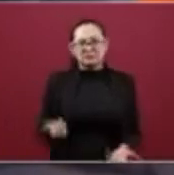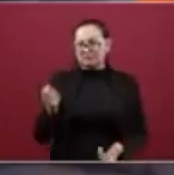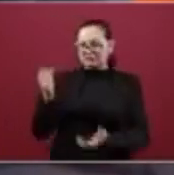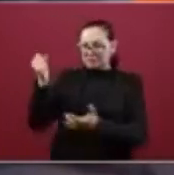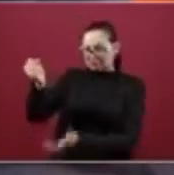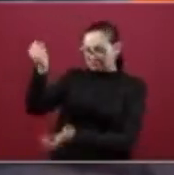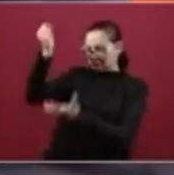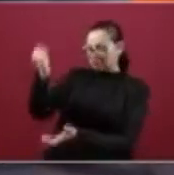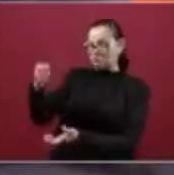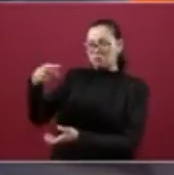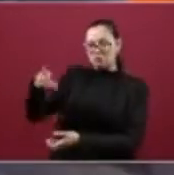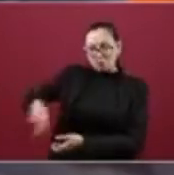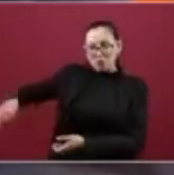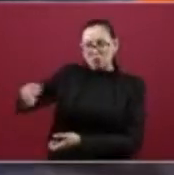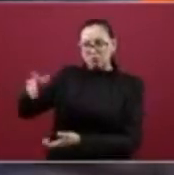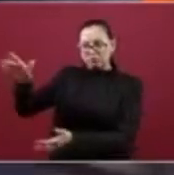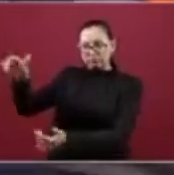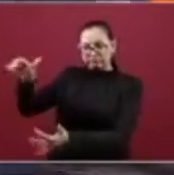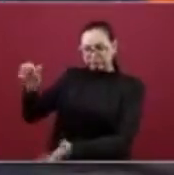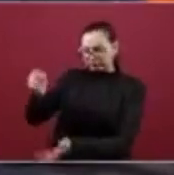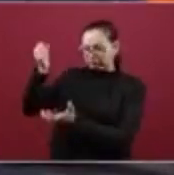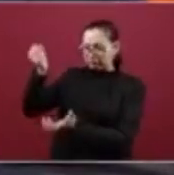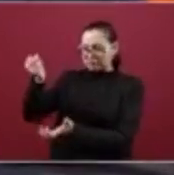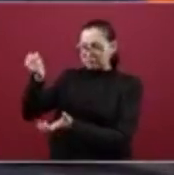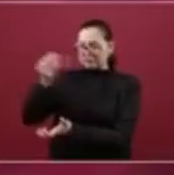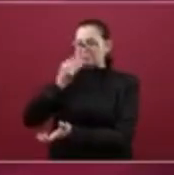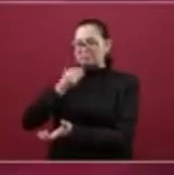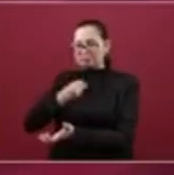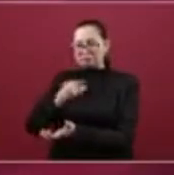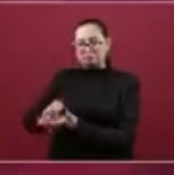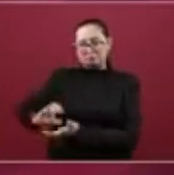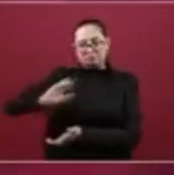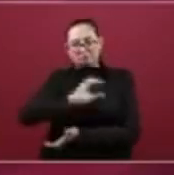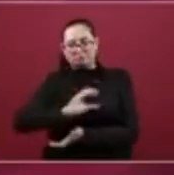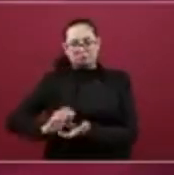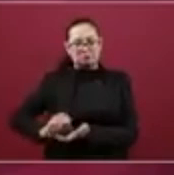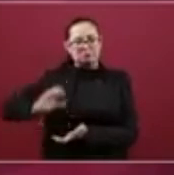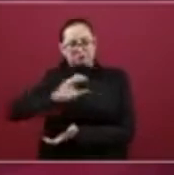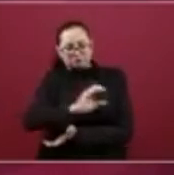que es dinero del pueblo, se está utilizando para